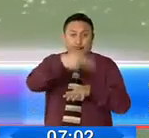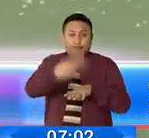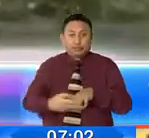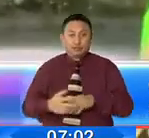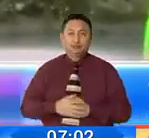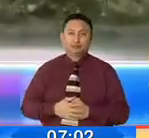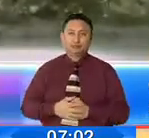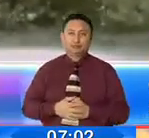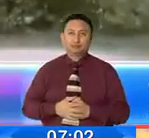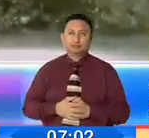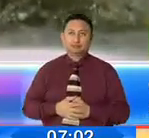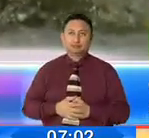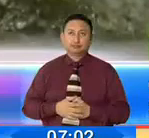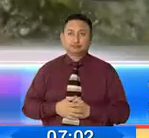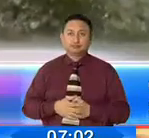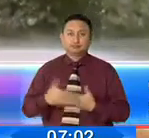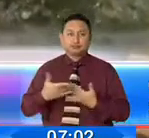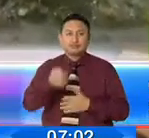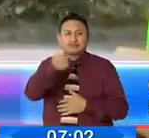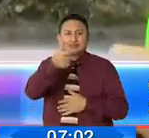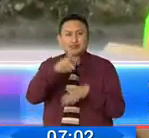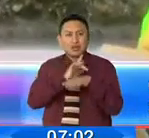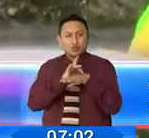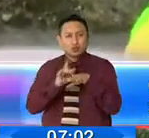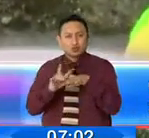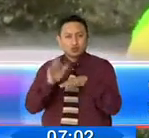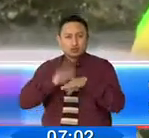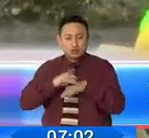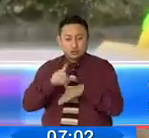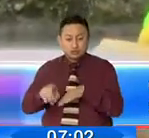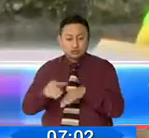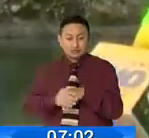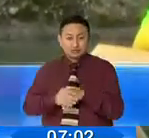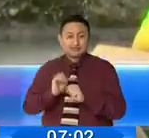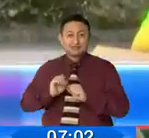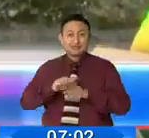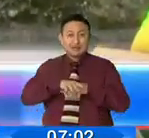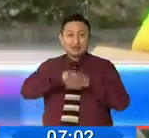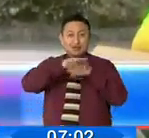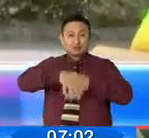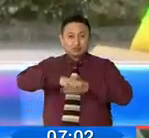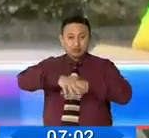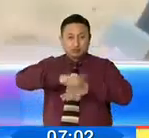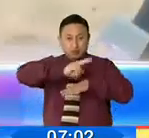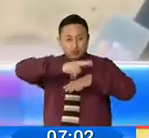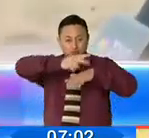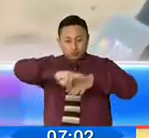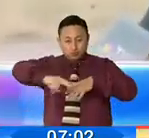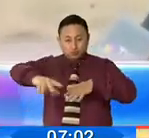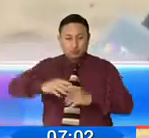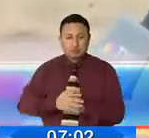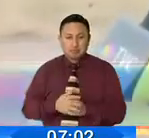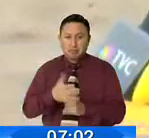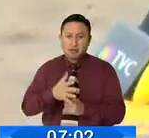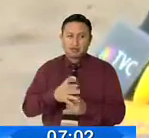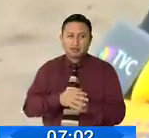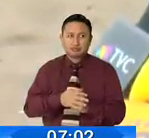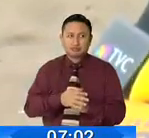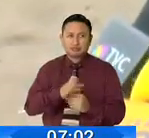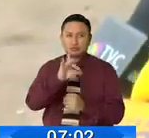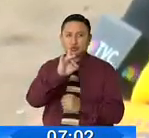ahogó. Está sin ningún tipo de prenda de vestir por la situación del arrastre de la corriente del río. Más o menos era